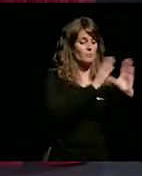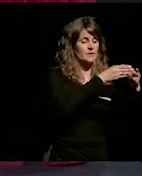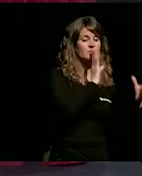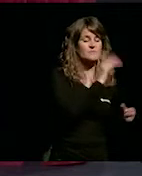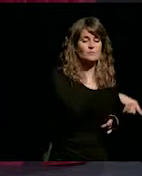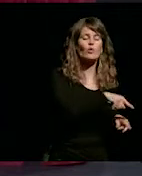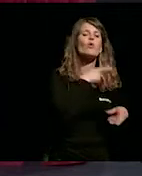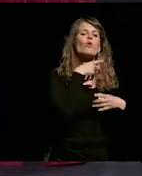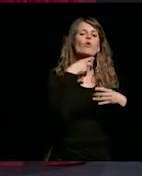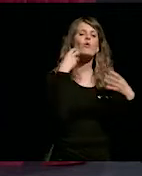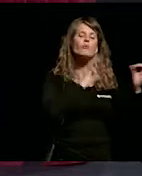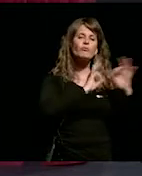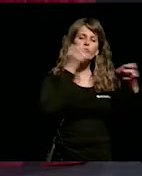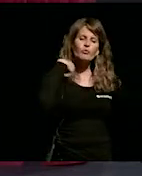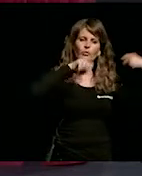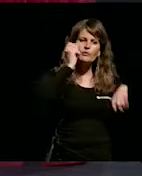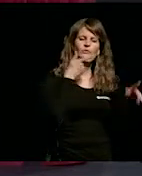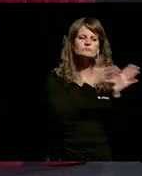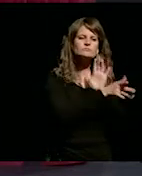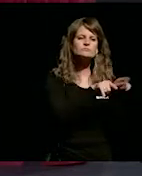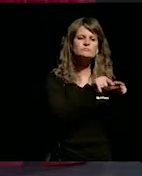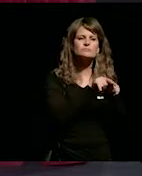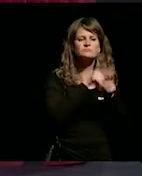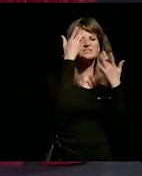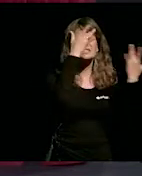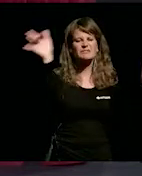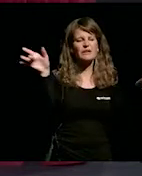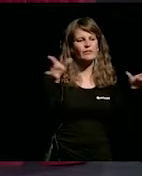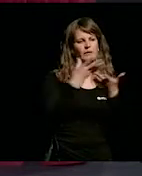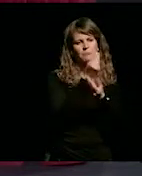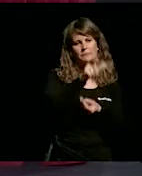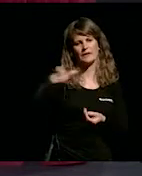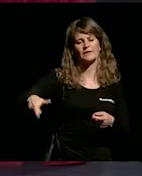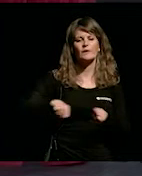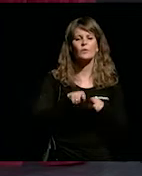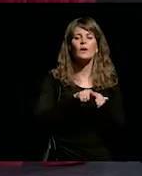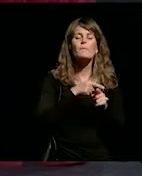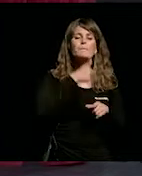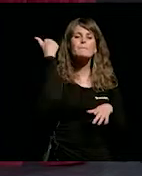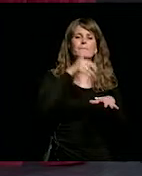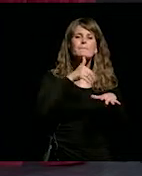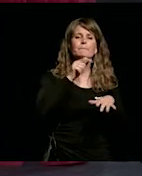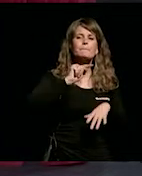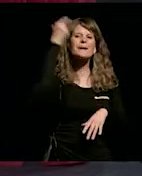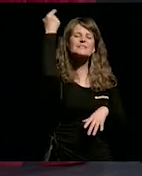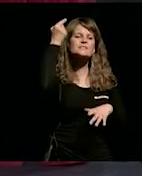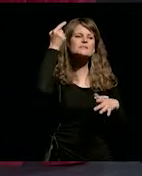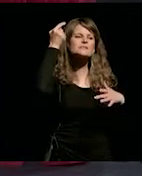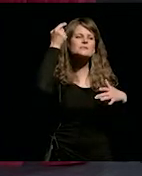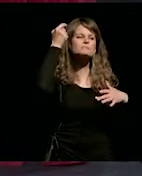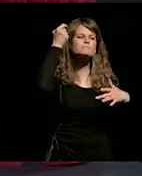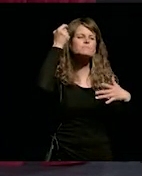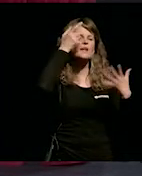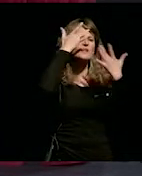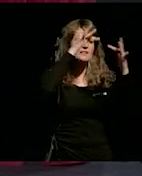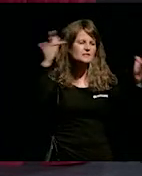acompañar la función, que se llama Sings, Leads and Plays, y un programa de mayor implicación todavía llamado Unexpected Leaders.